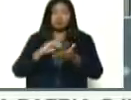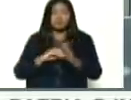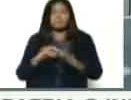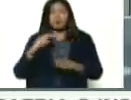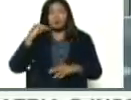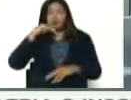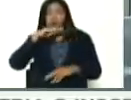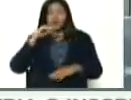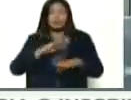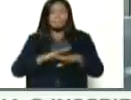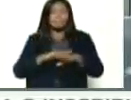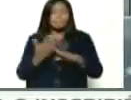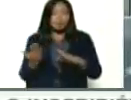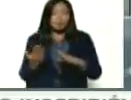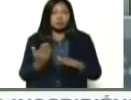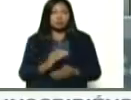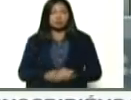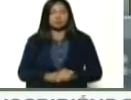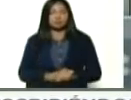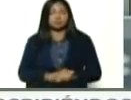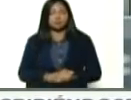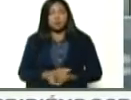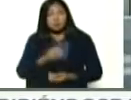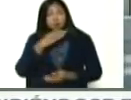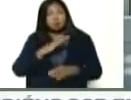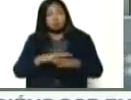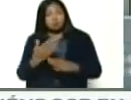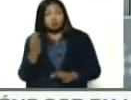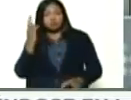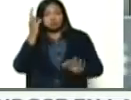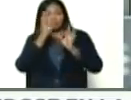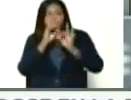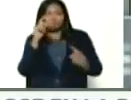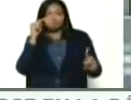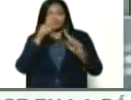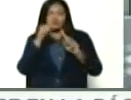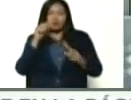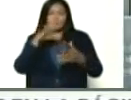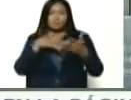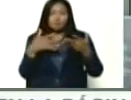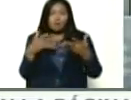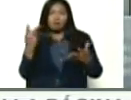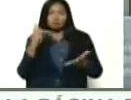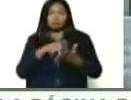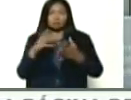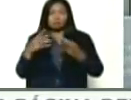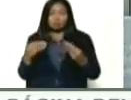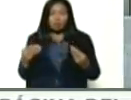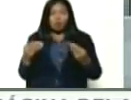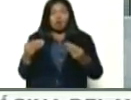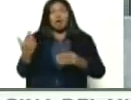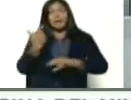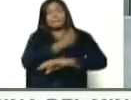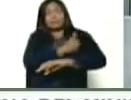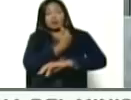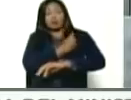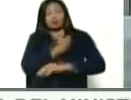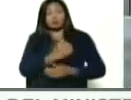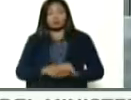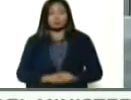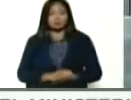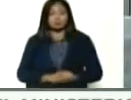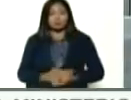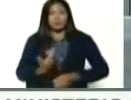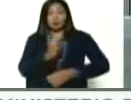octubre bueno porque tengo gran fe que se cumple el cronograma de llegada de vacunas y